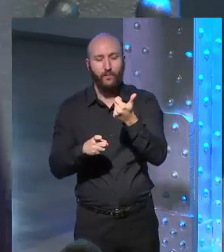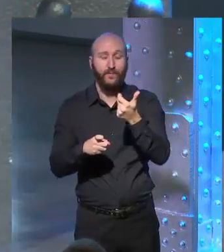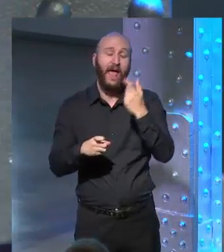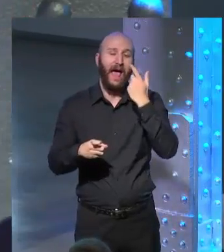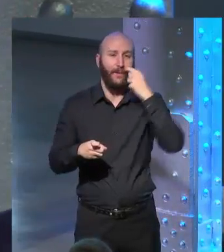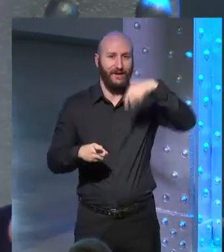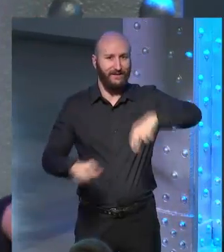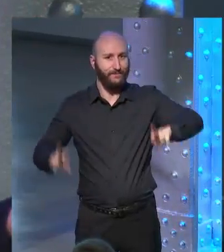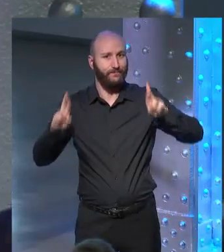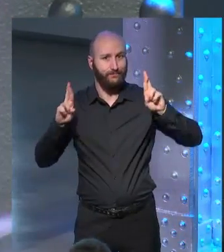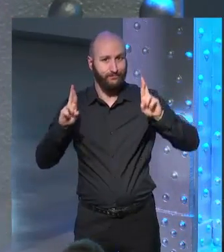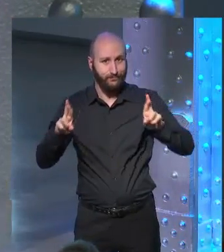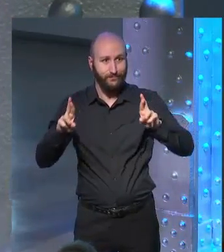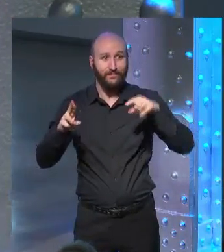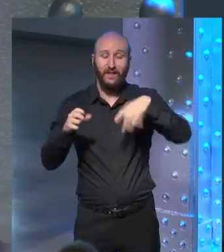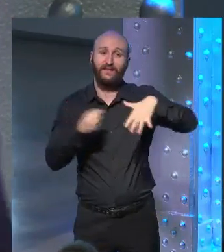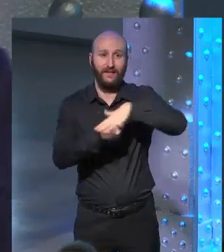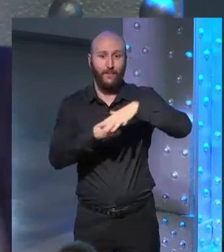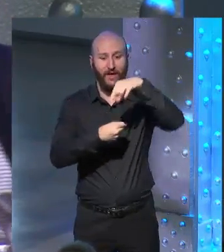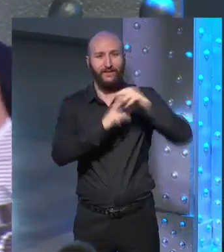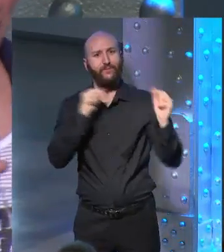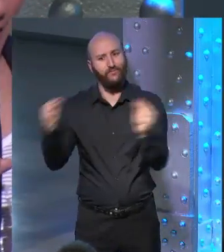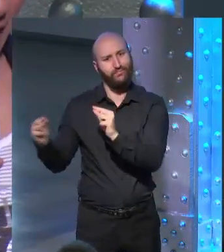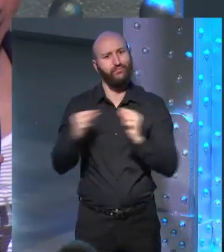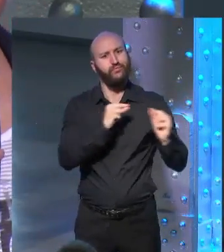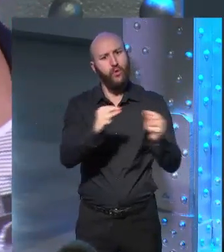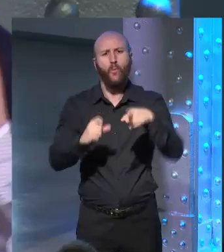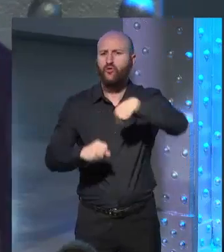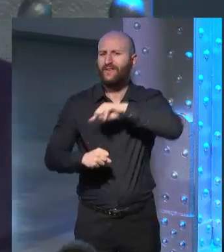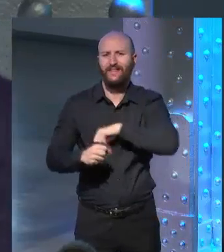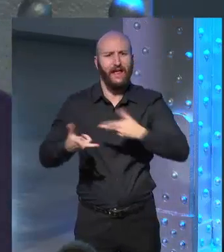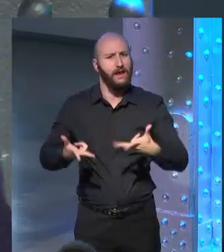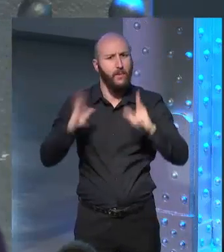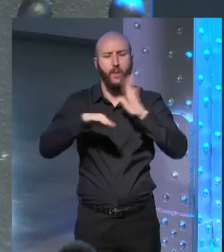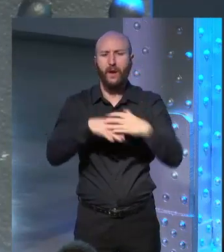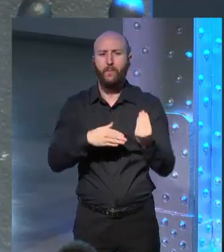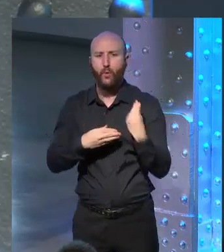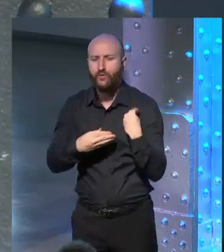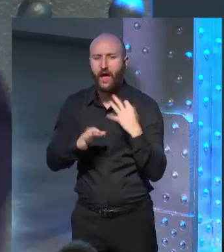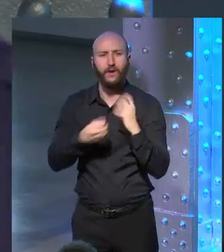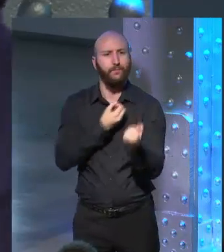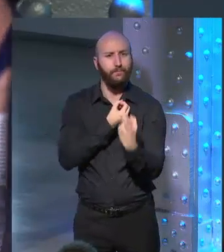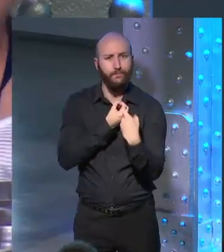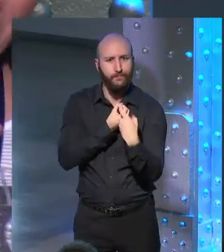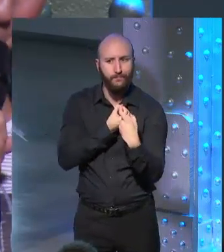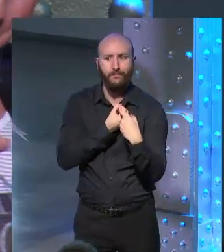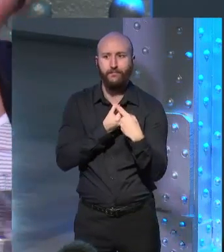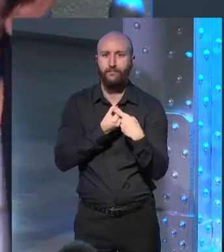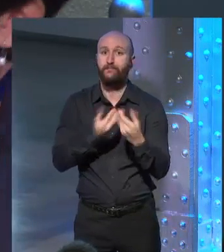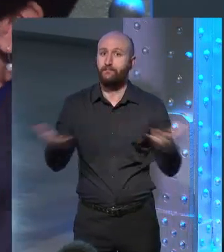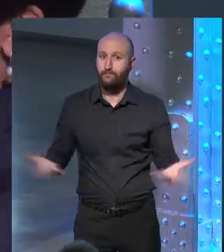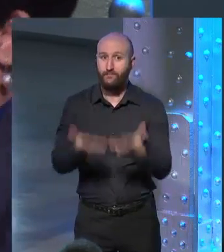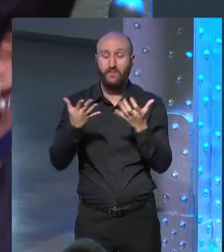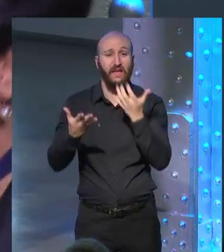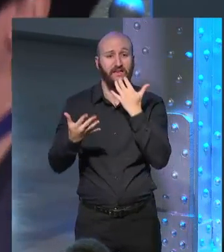que en este campo y en esta mesa redonda os sintáis con toda la libertad para preguntar y para intervenir. Y por si acaso en el público no